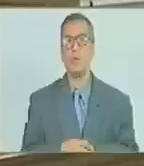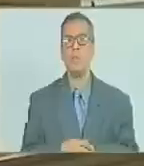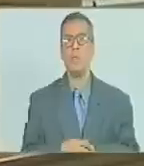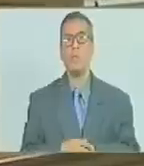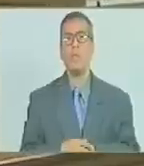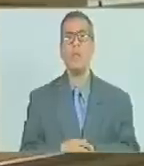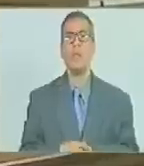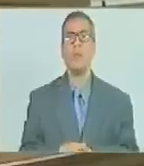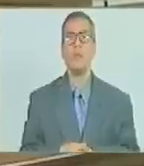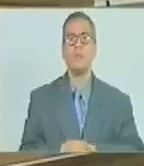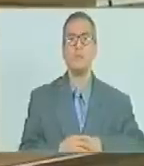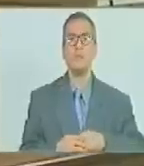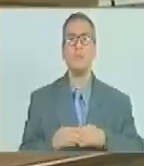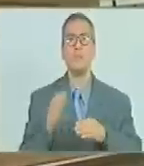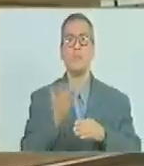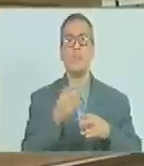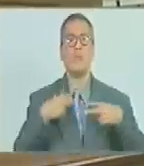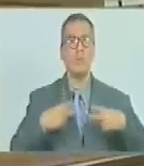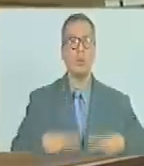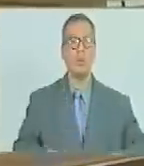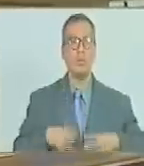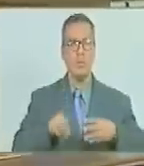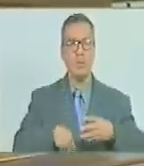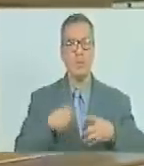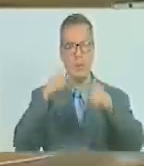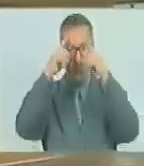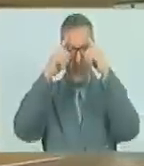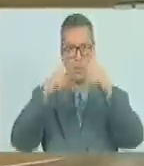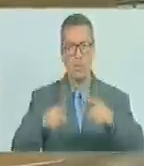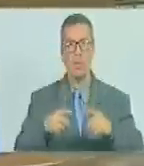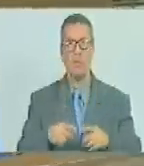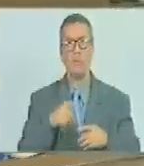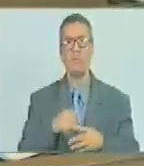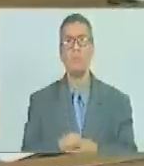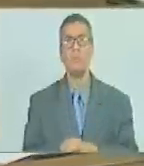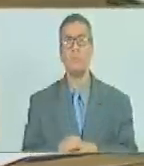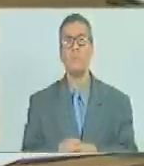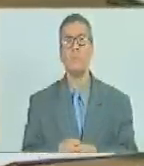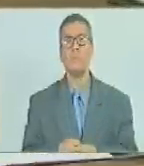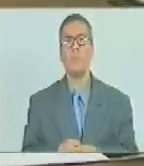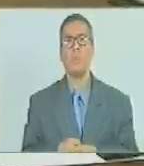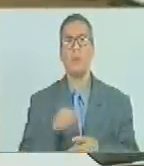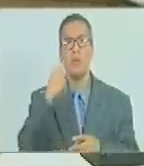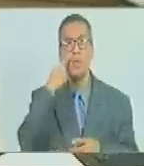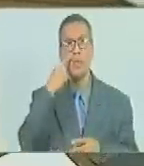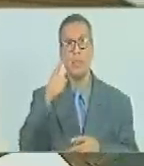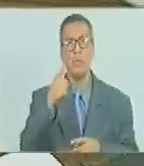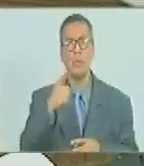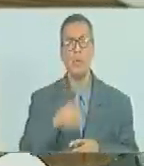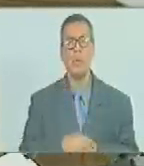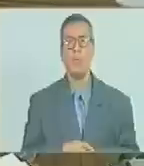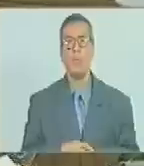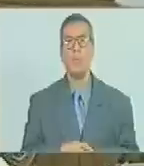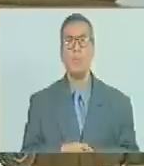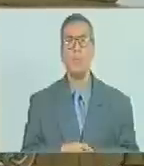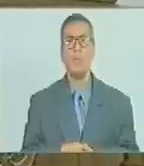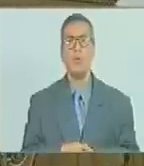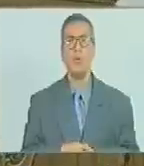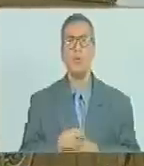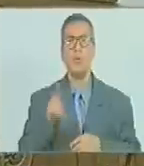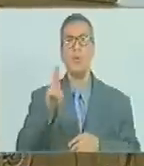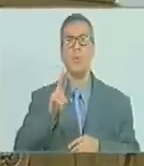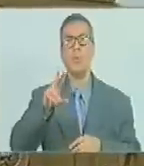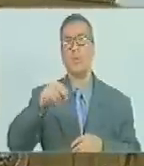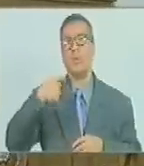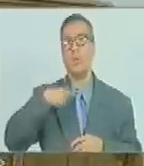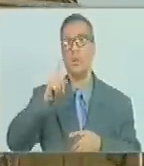a arrepentir de por vida de haber tomado esa decisión. Y cuando hablamos de imperialismo, no uso este término